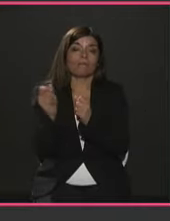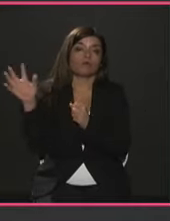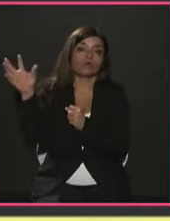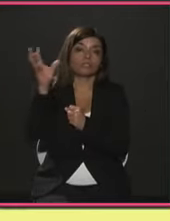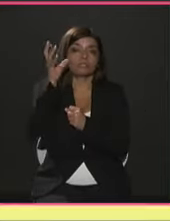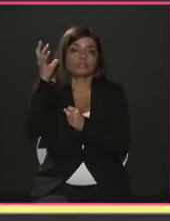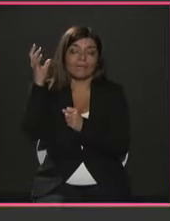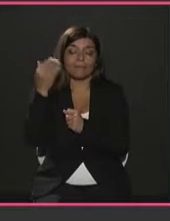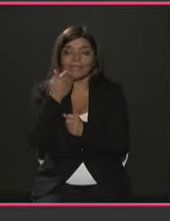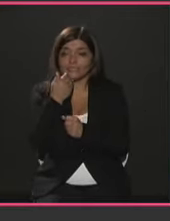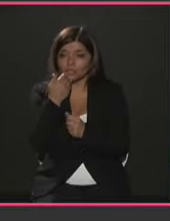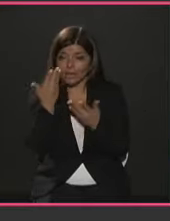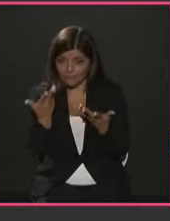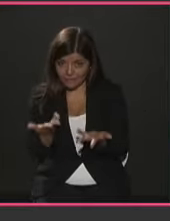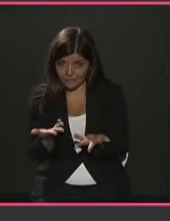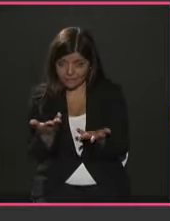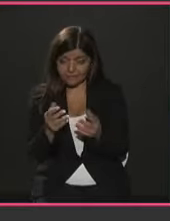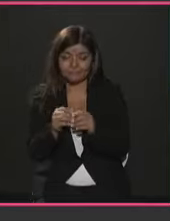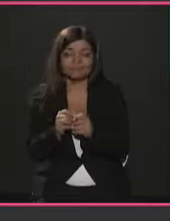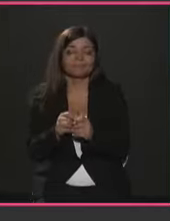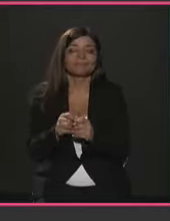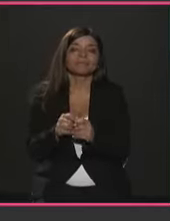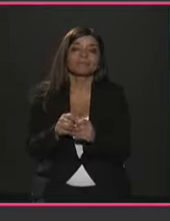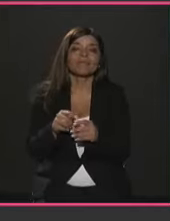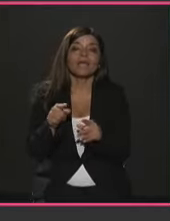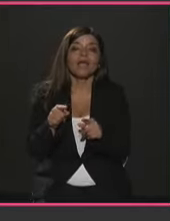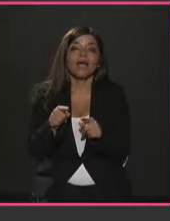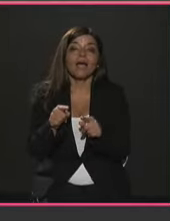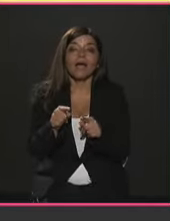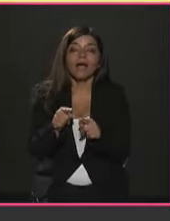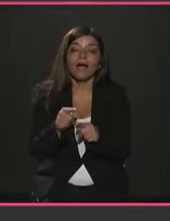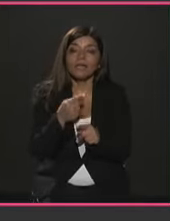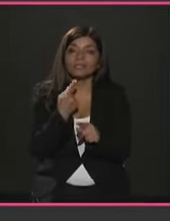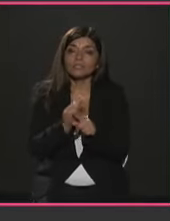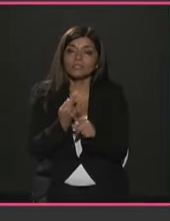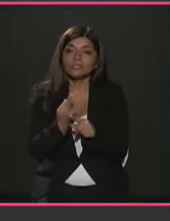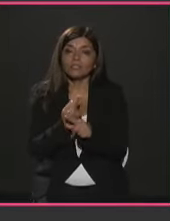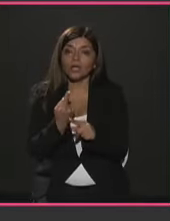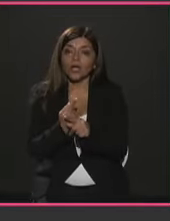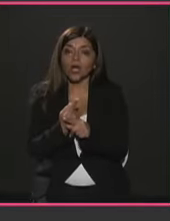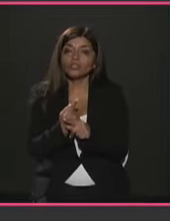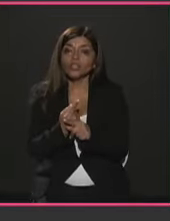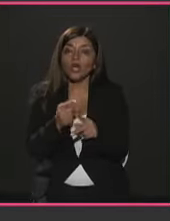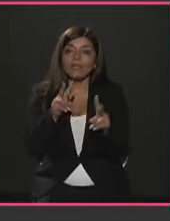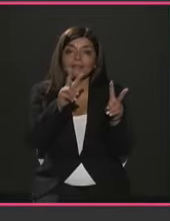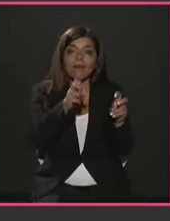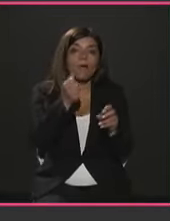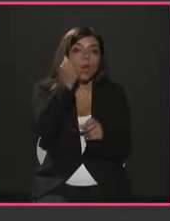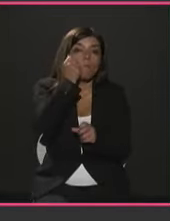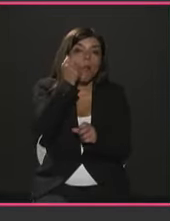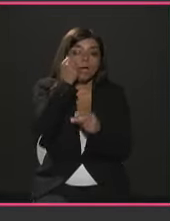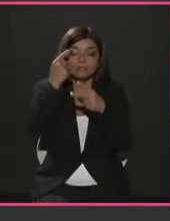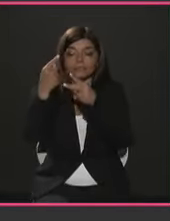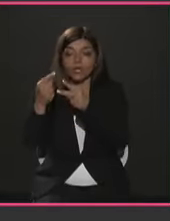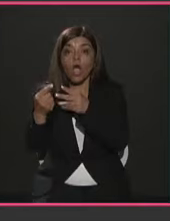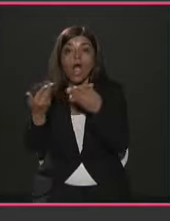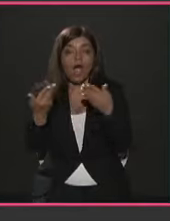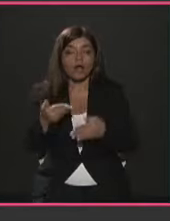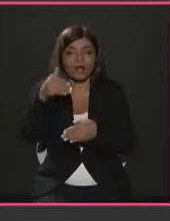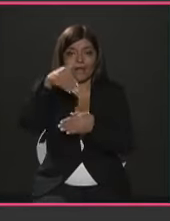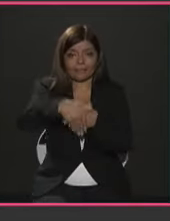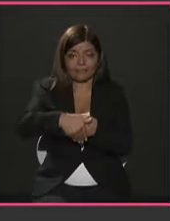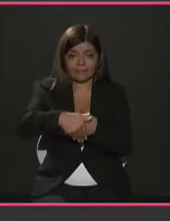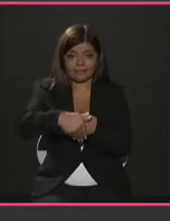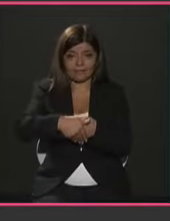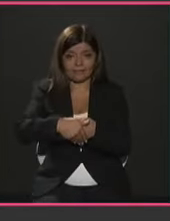de temperaturas y las emisiones de gasos de efecto invernadero hablamos también sobre microplástico y ahora en la tarde Hay un momento